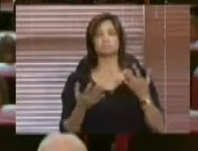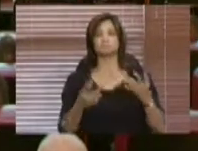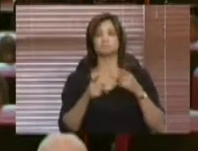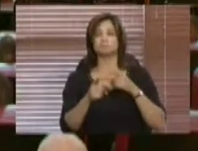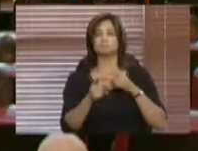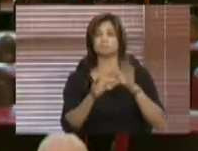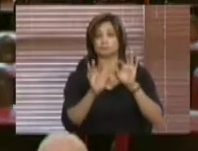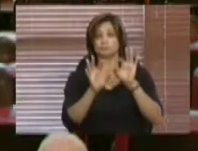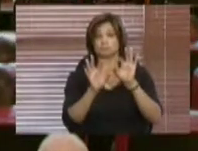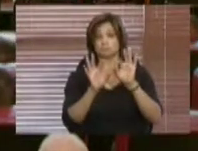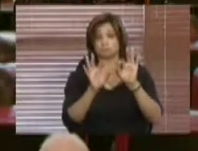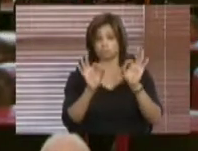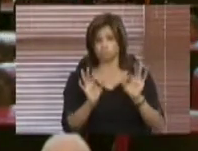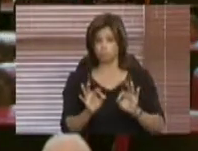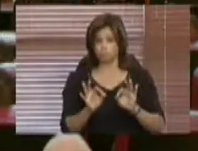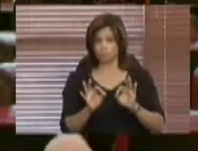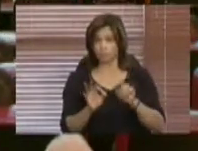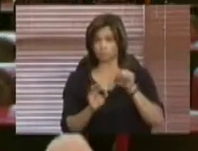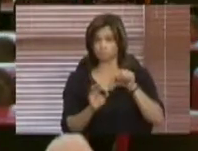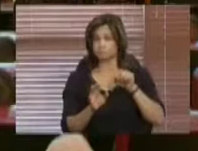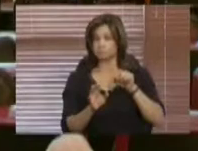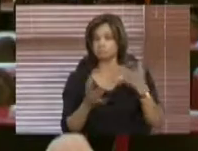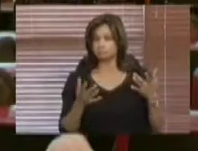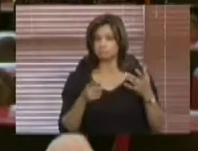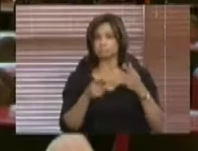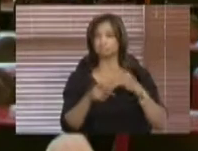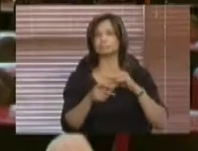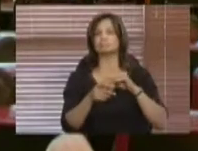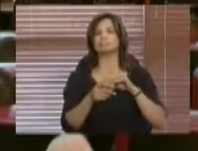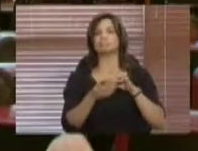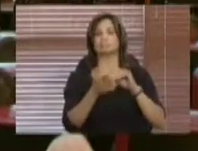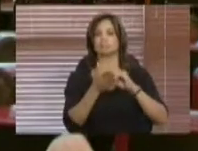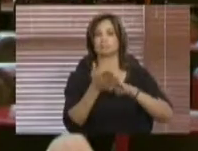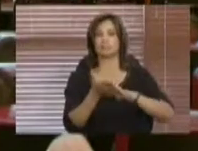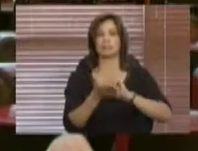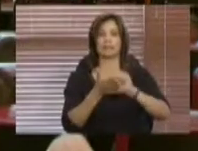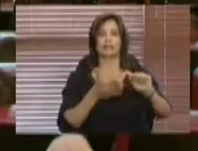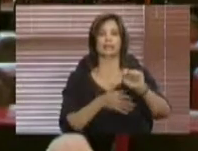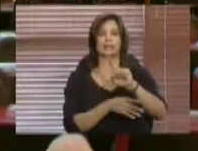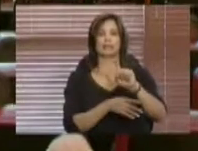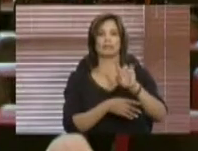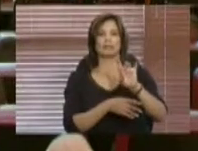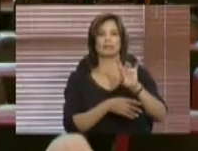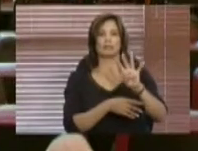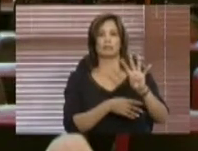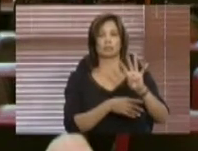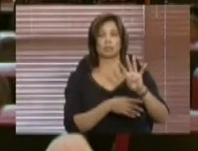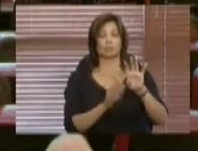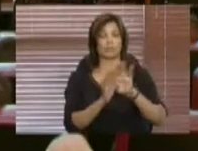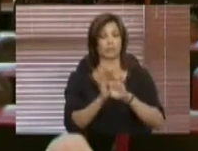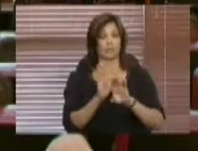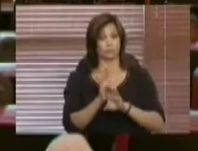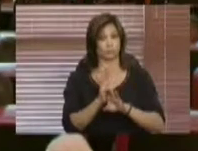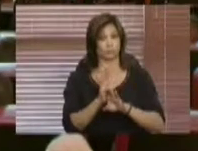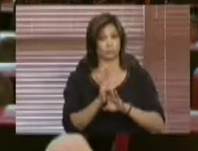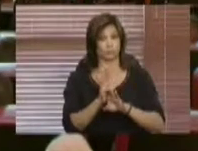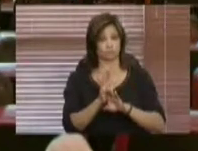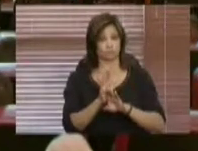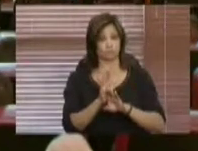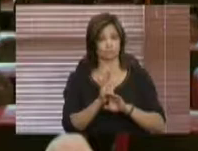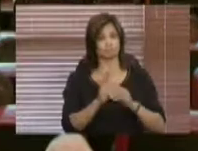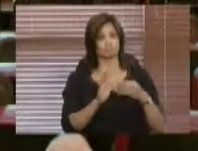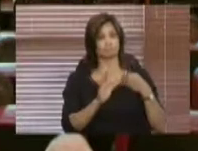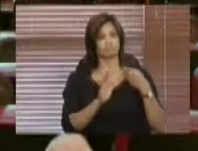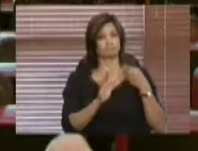Esta característica se encuentra institucionalizada en el artículo 184 de la Constitución, que